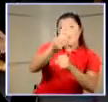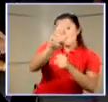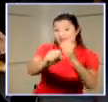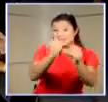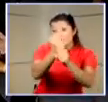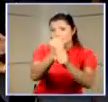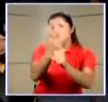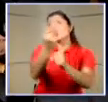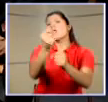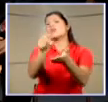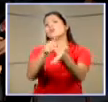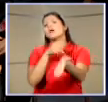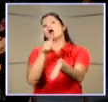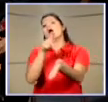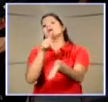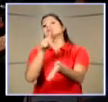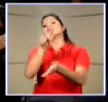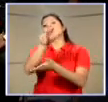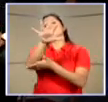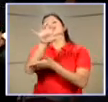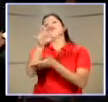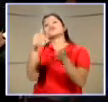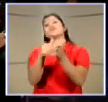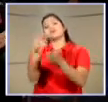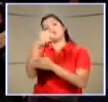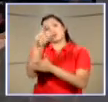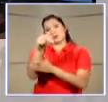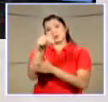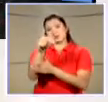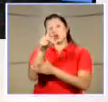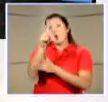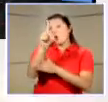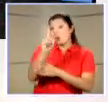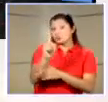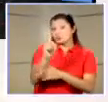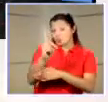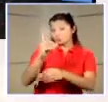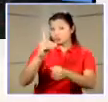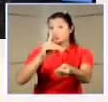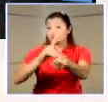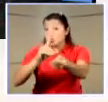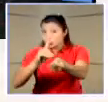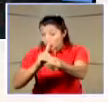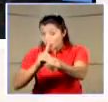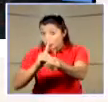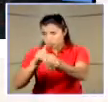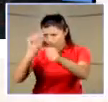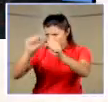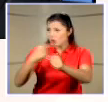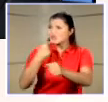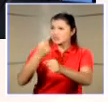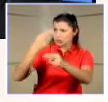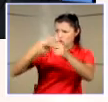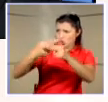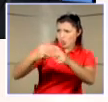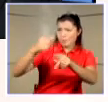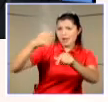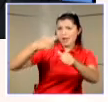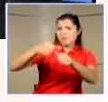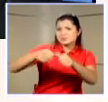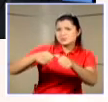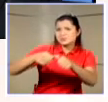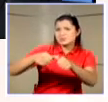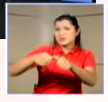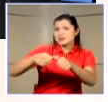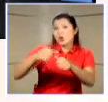un trabajador de atención primaria de salud, después de 20 años, vaya a revisar, se los puedo traer con nombres y apellidos y ganan 400, 500